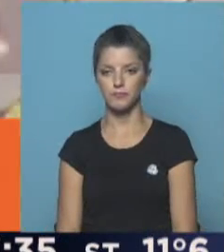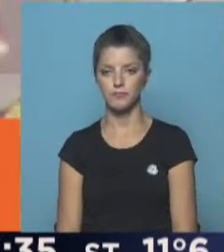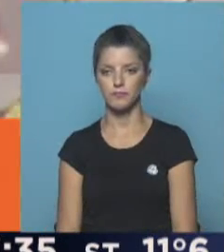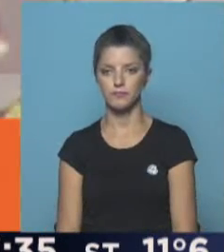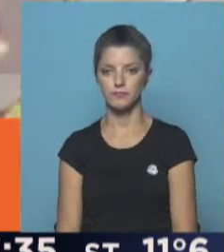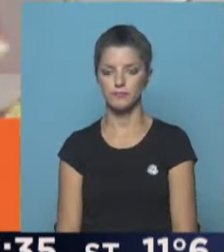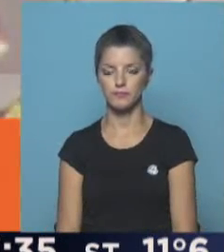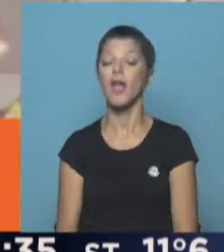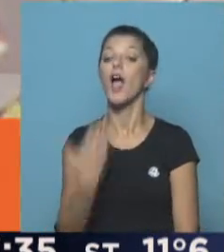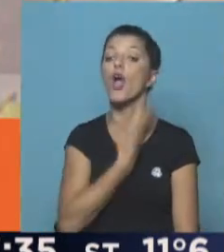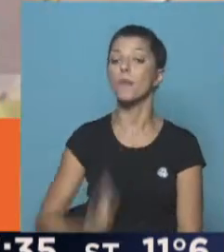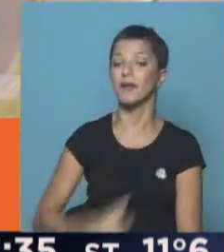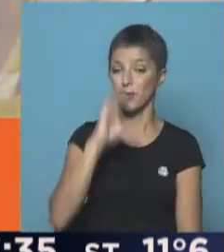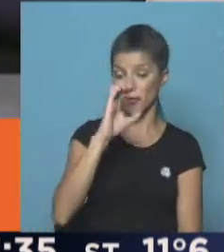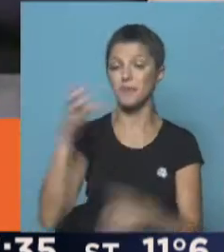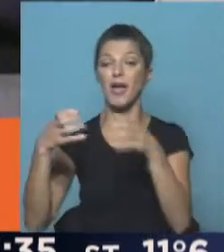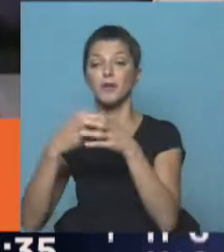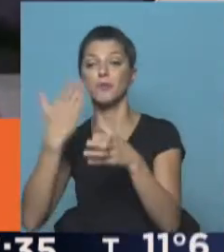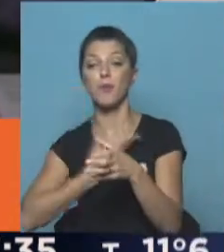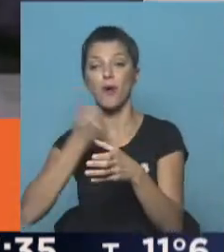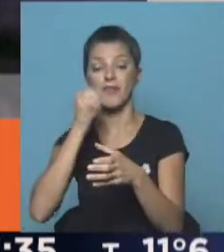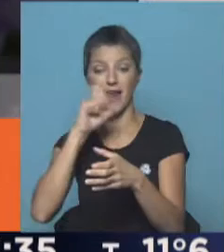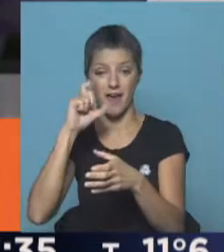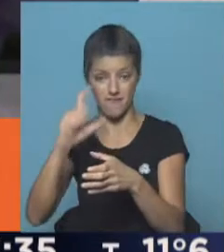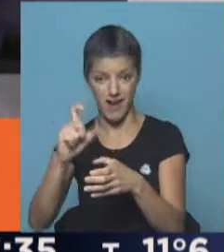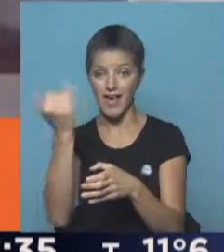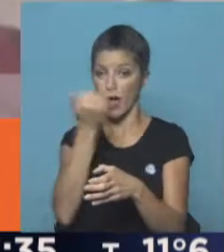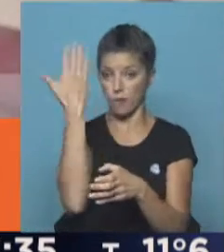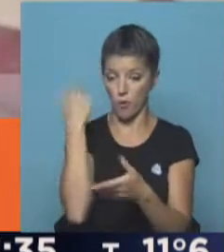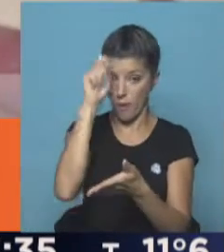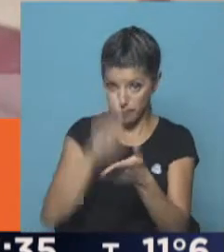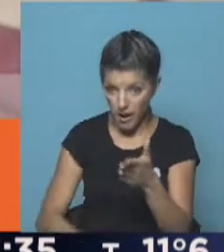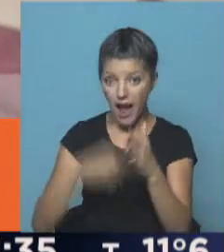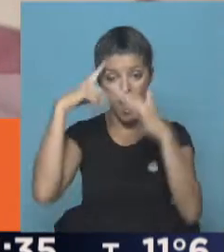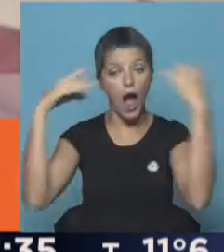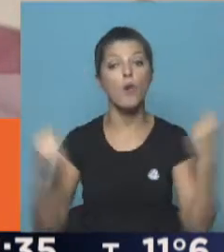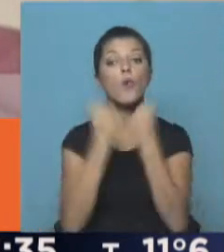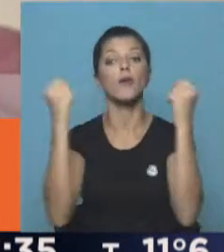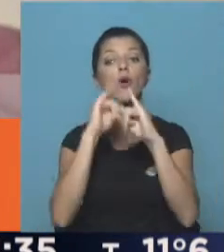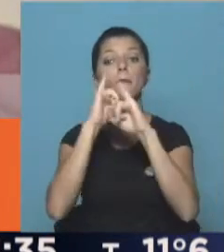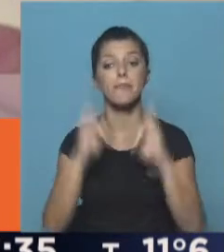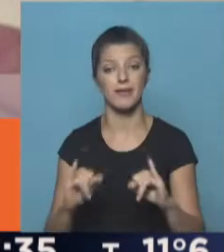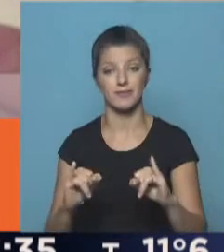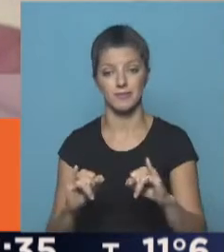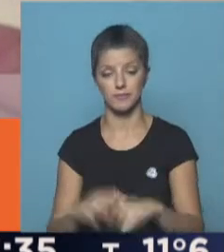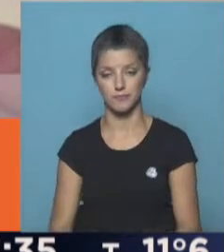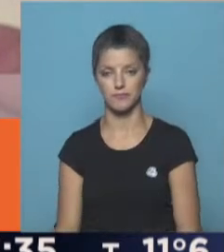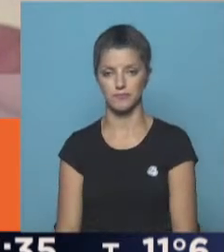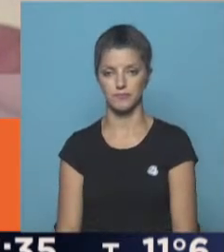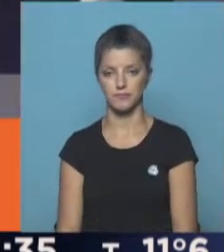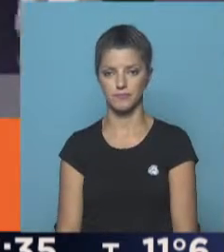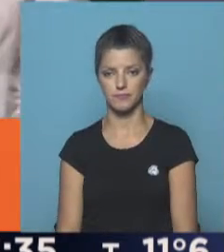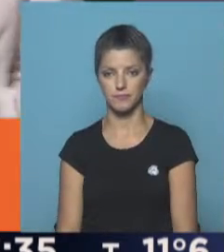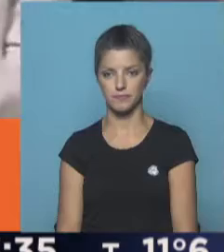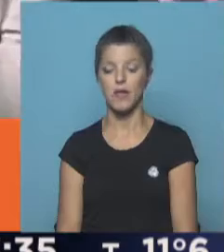El gobierno de Colombia y la guerrilla de las FARC firmaron el jueves una nueva versión de su acuerdo de paz. Fue suscrito